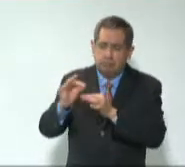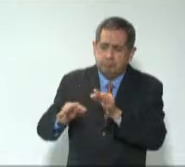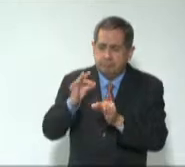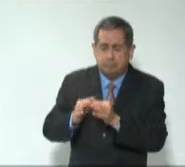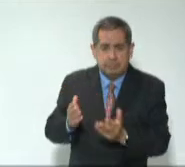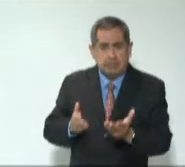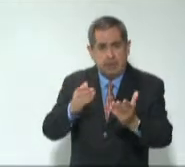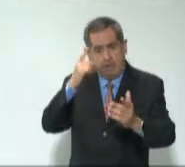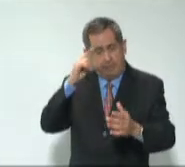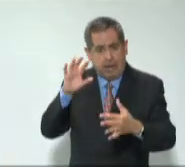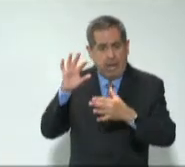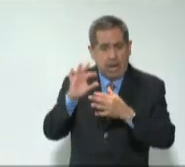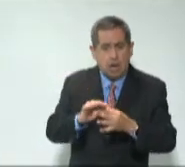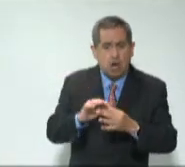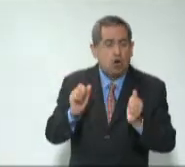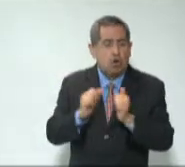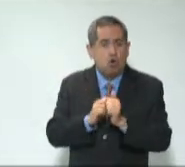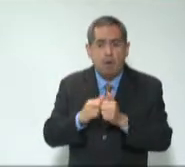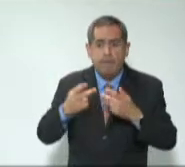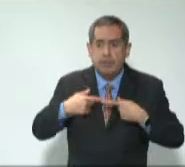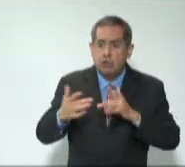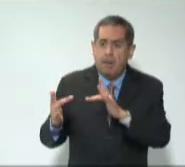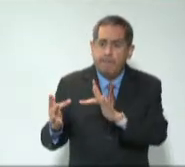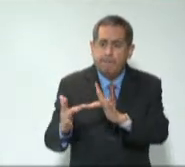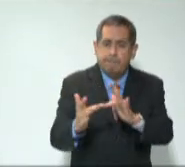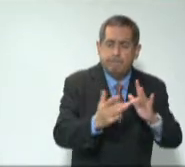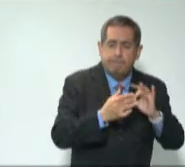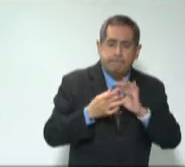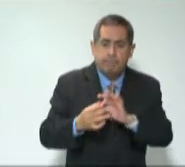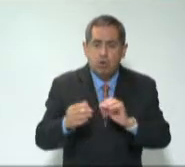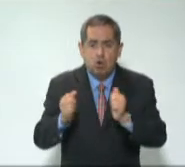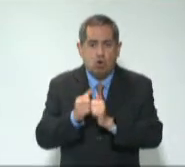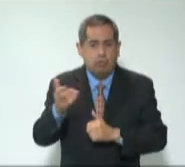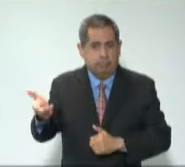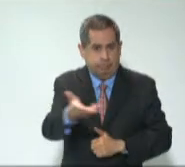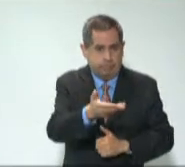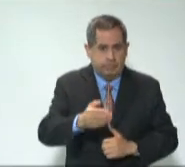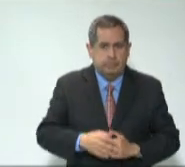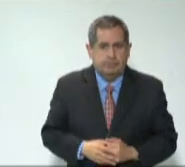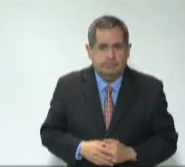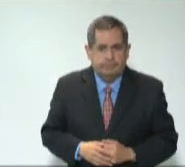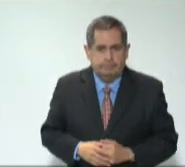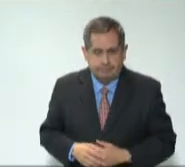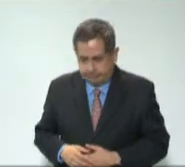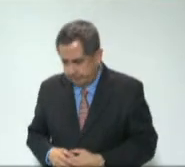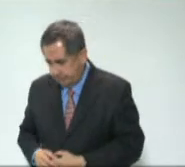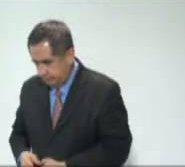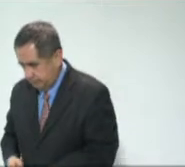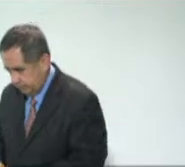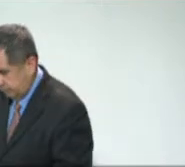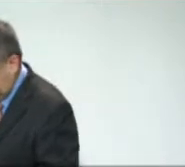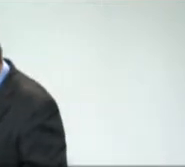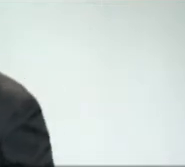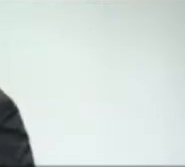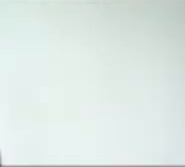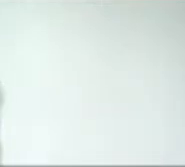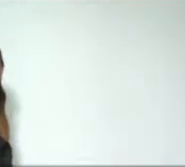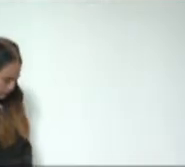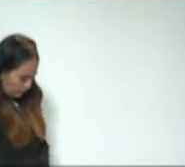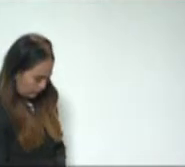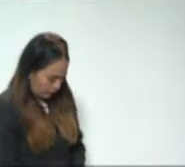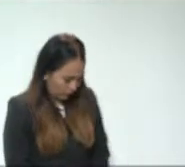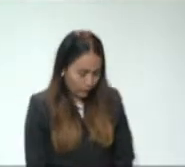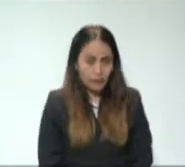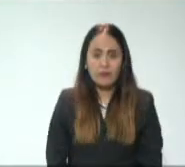el vínculo de de tener un contacto permanente con el exterior el manejo de los datos y de la cantidad de